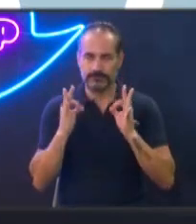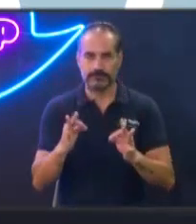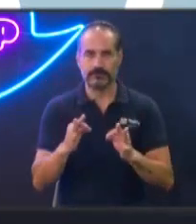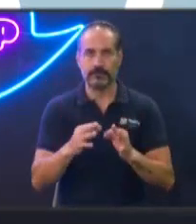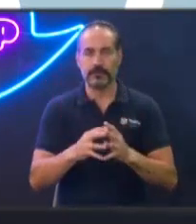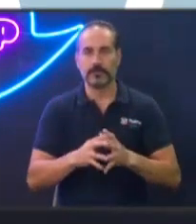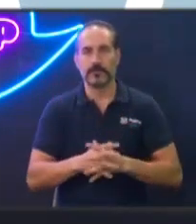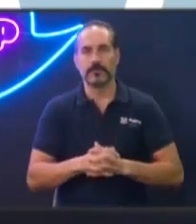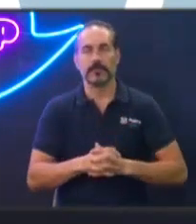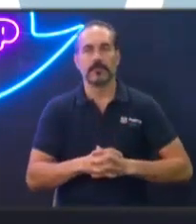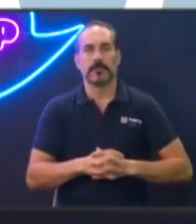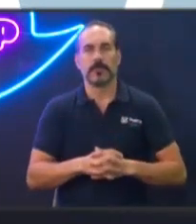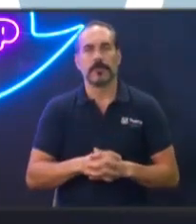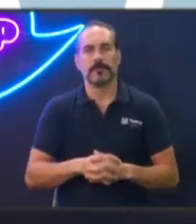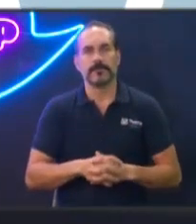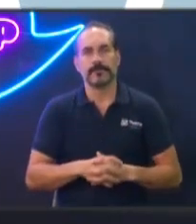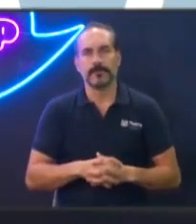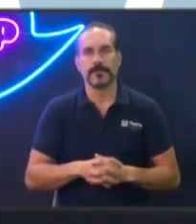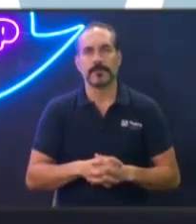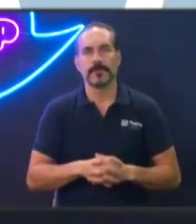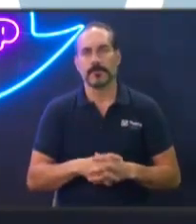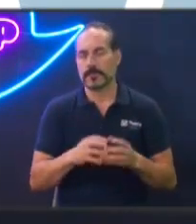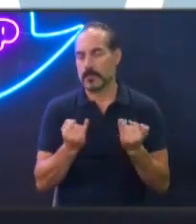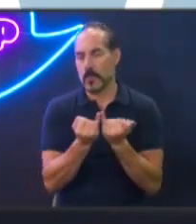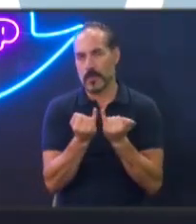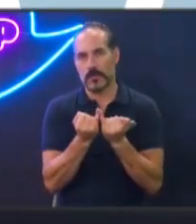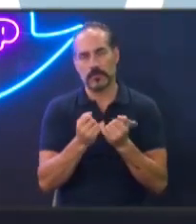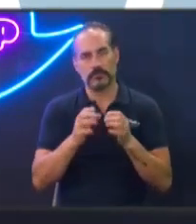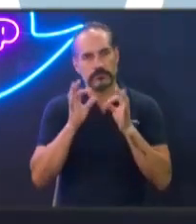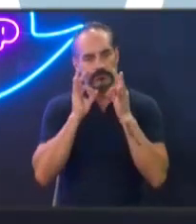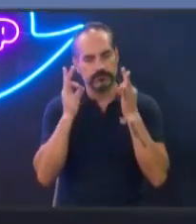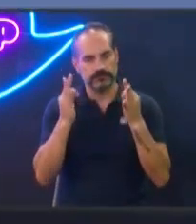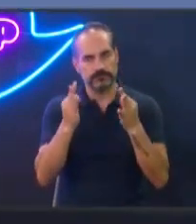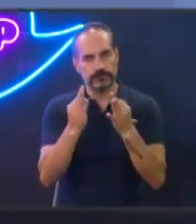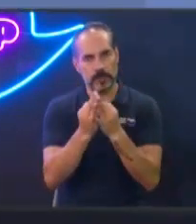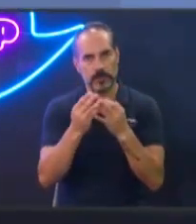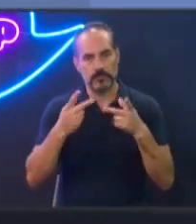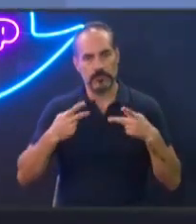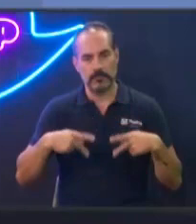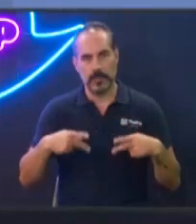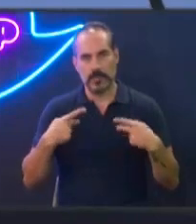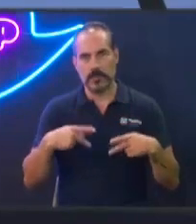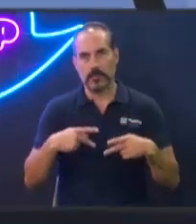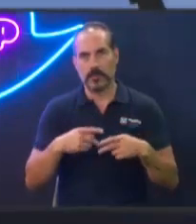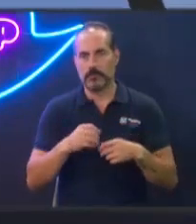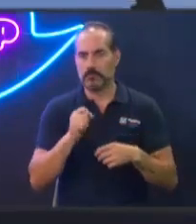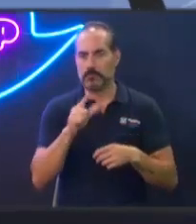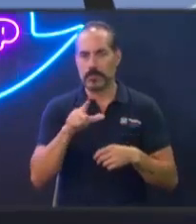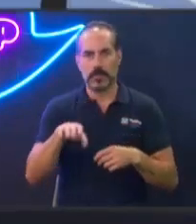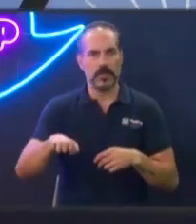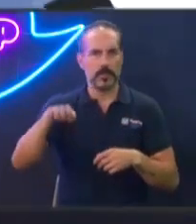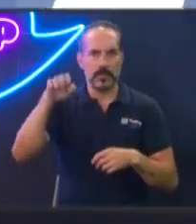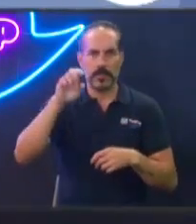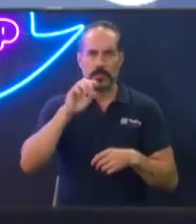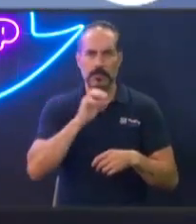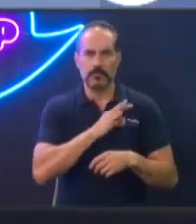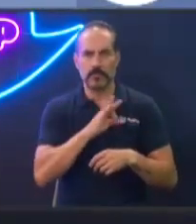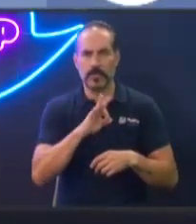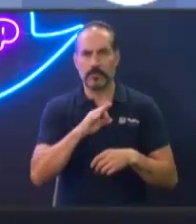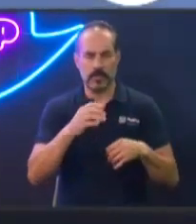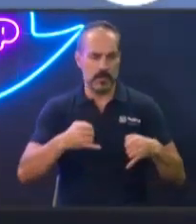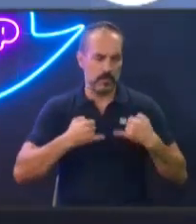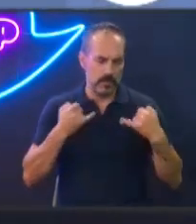una manera más eh cercana de personas también de la misma edad puedan interactuar con